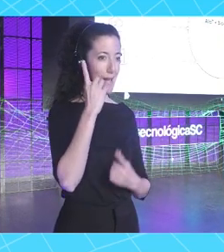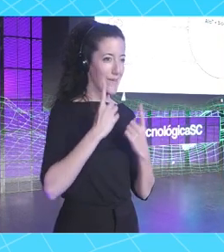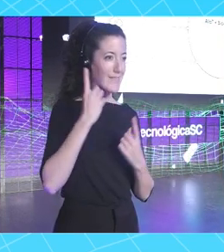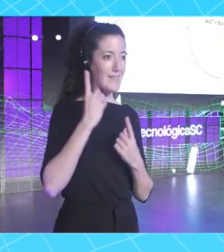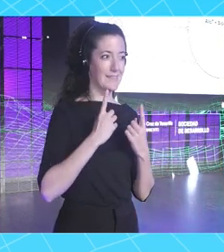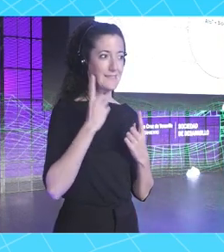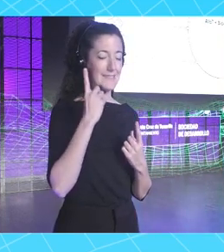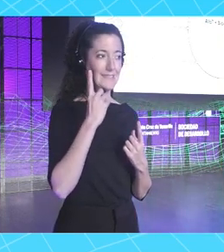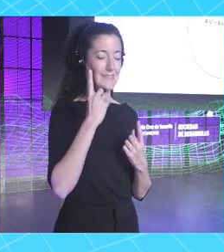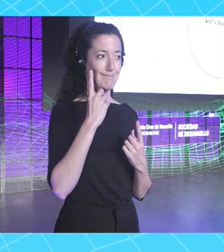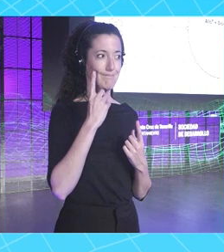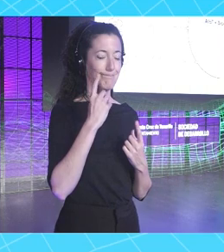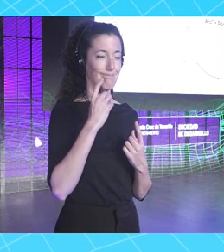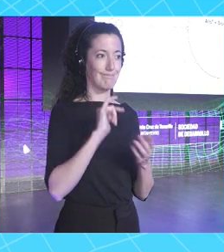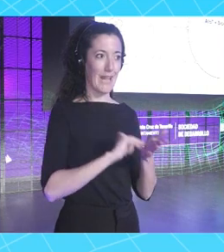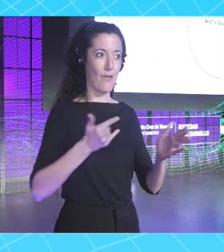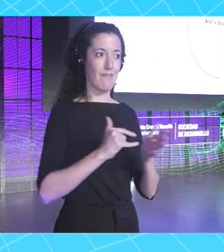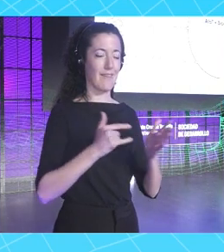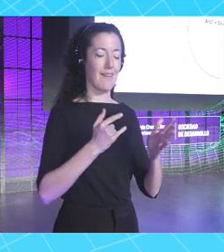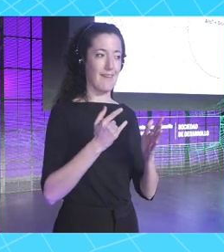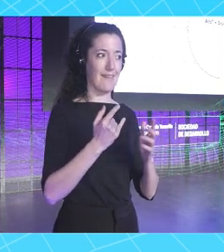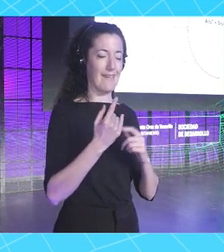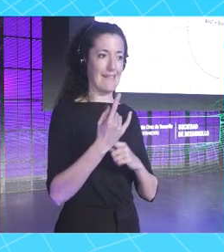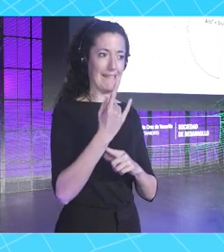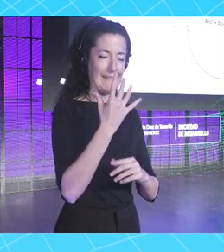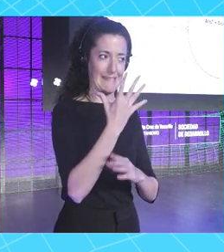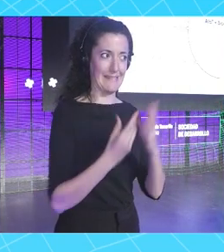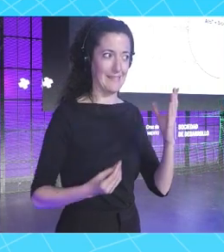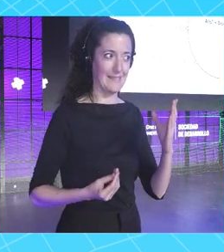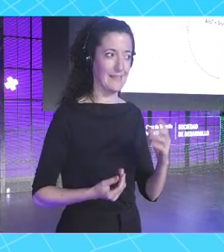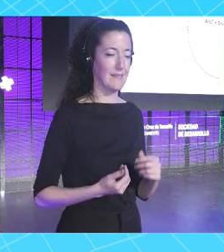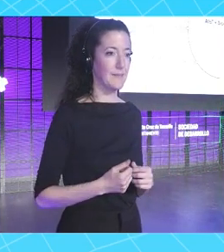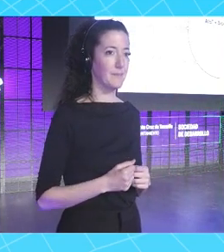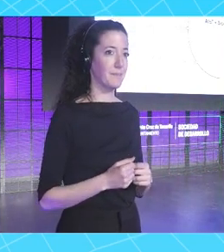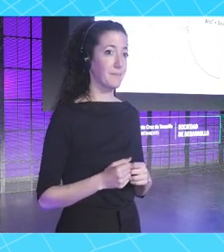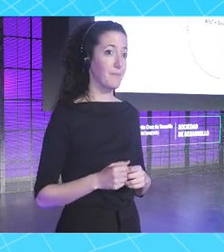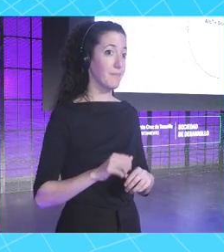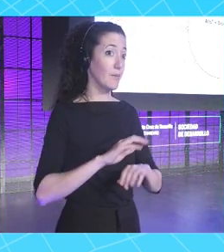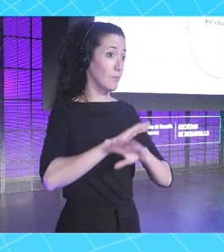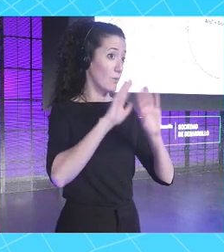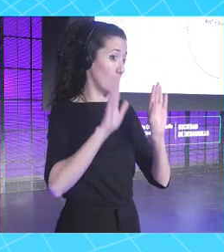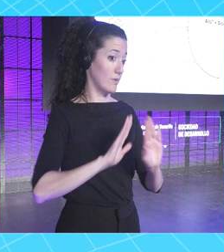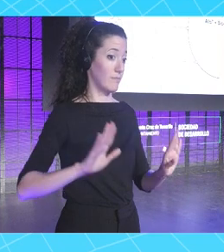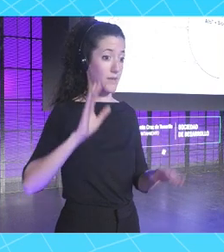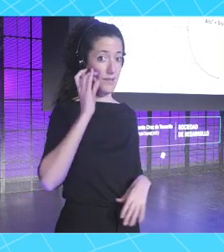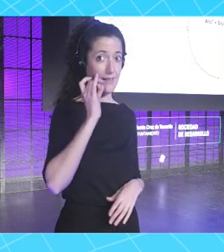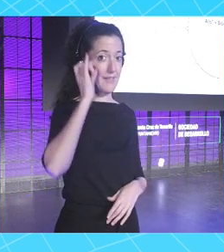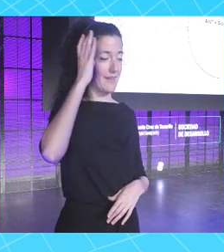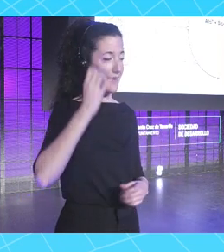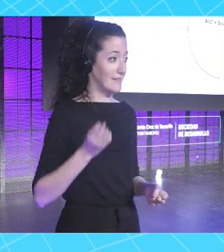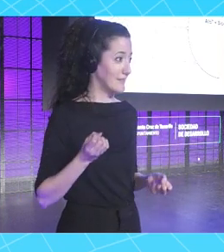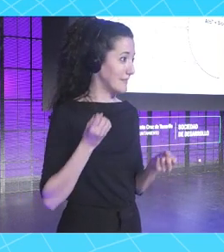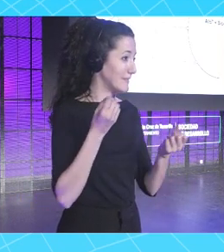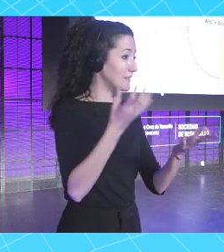tecnología y que quería lanzaros como última idea no porque en muchísimos sitios